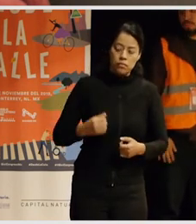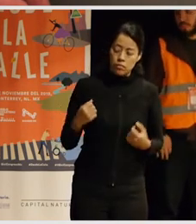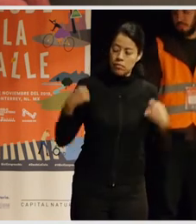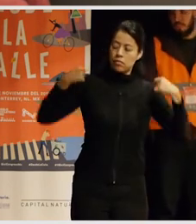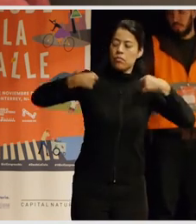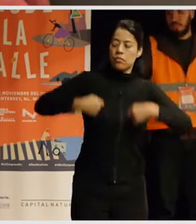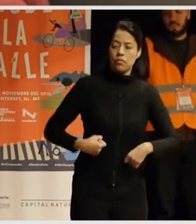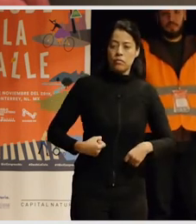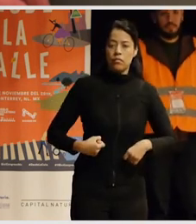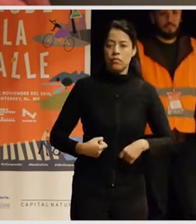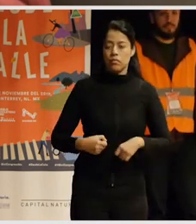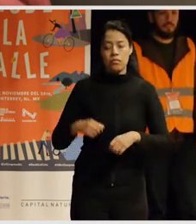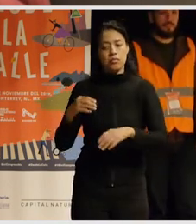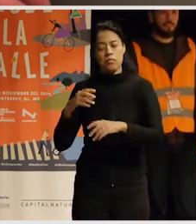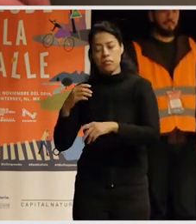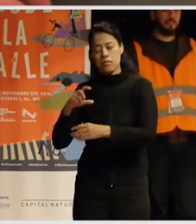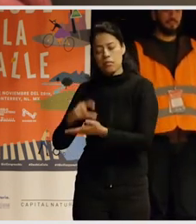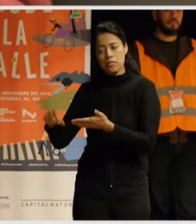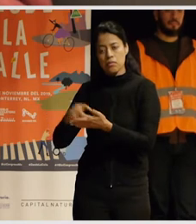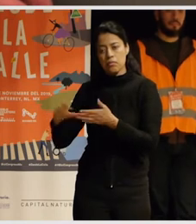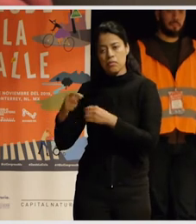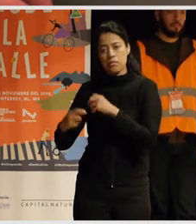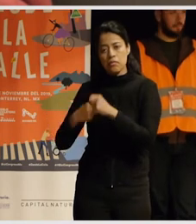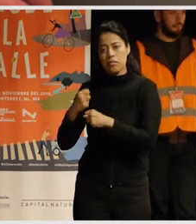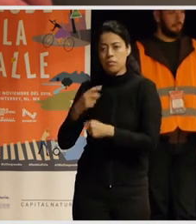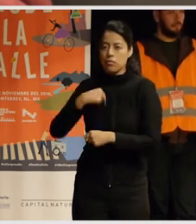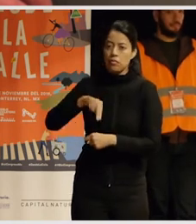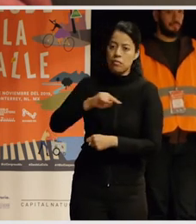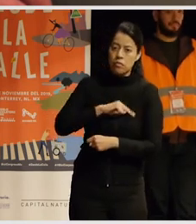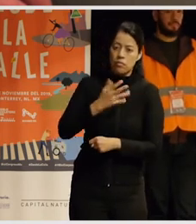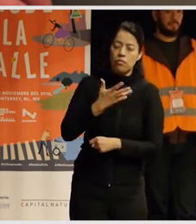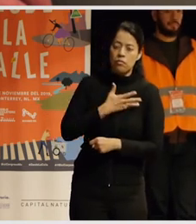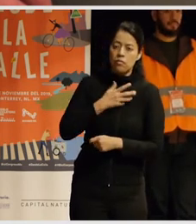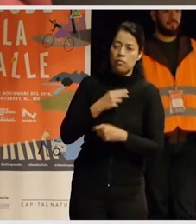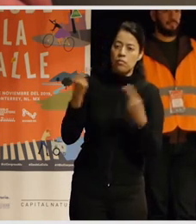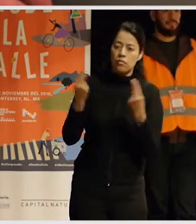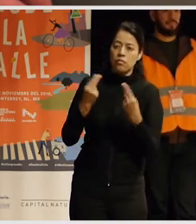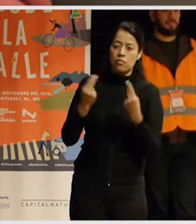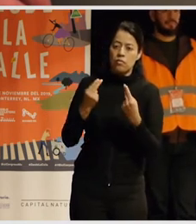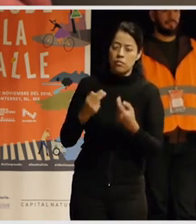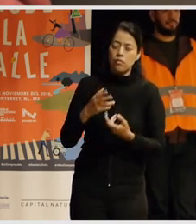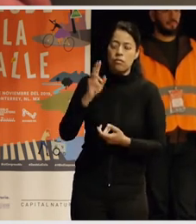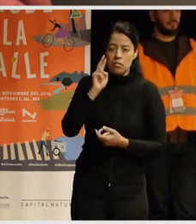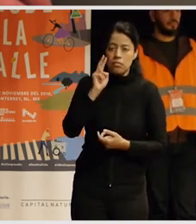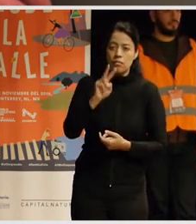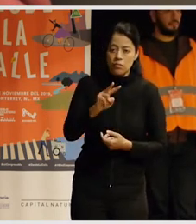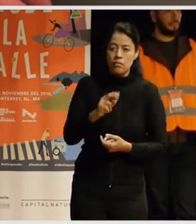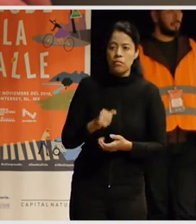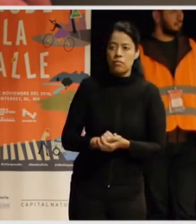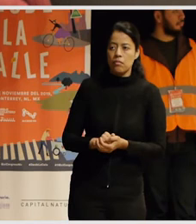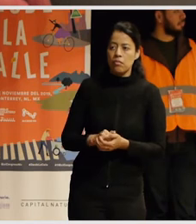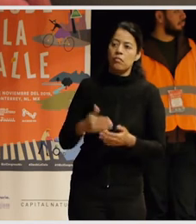abierto van a hacer sus mandados y pues nosotros hemos tenido la necesidad porque también nos ha tocado tener